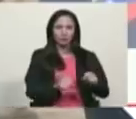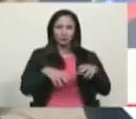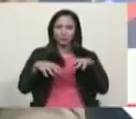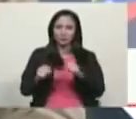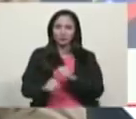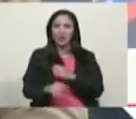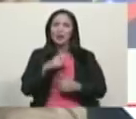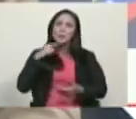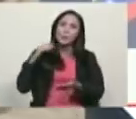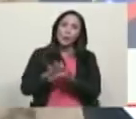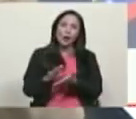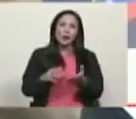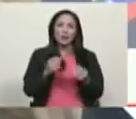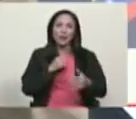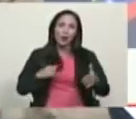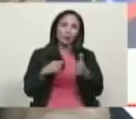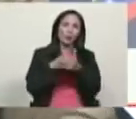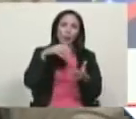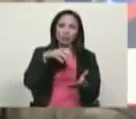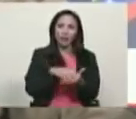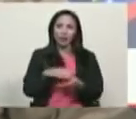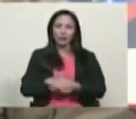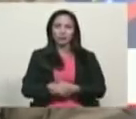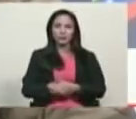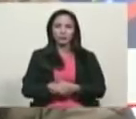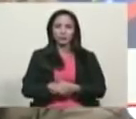de asesinatos, de golpes de Estado.